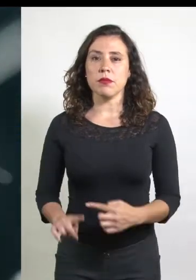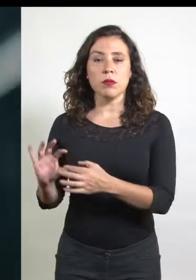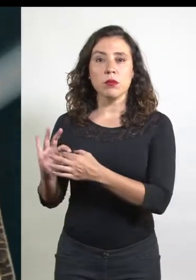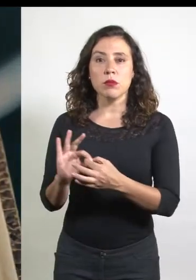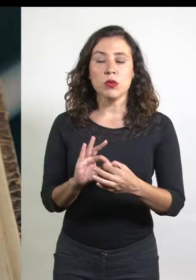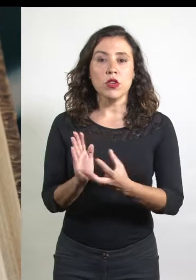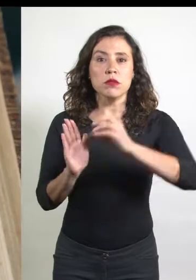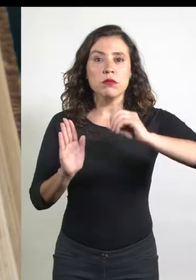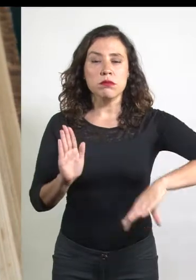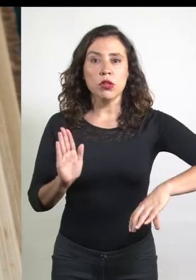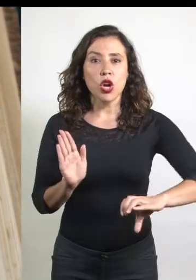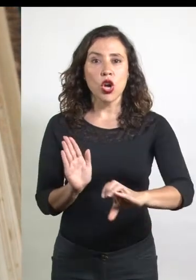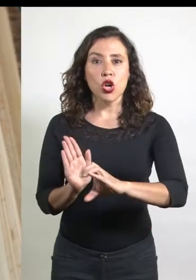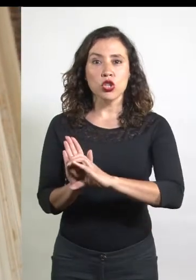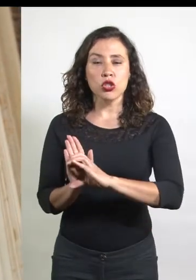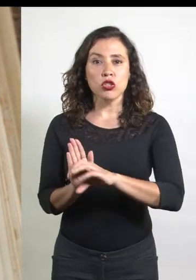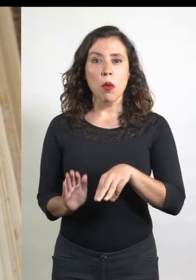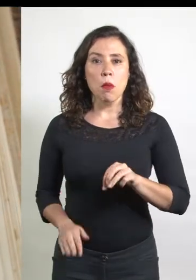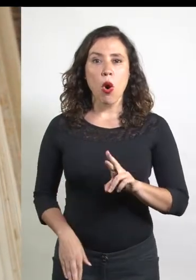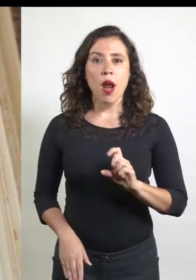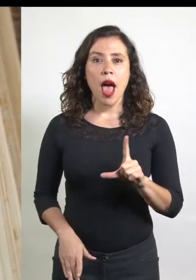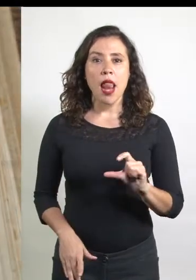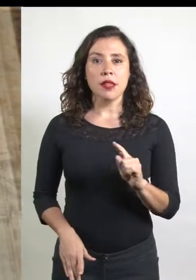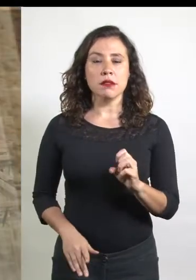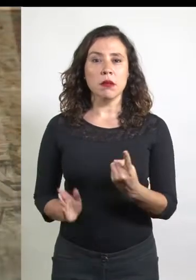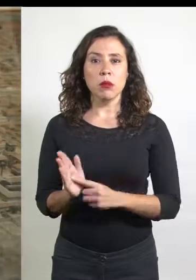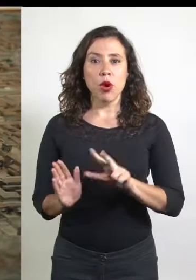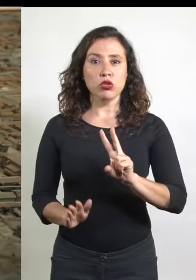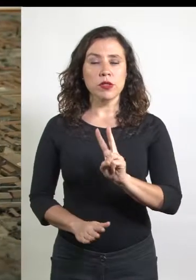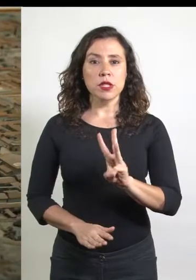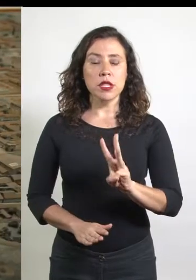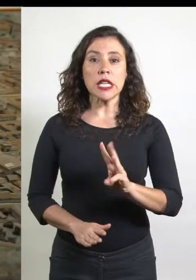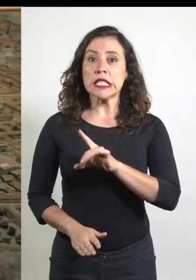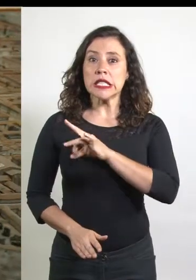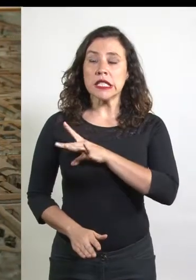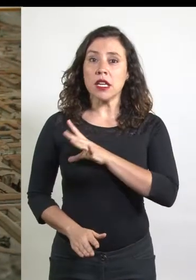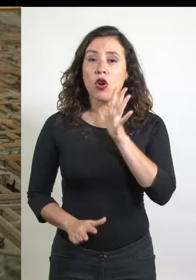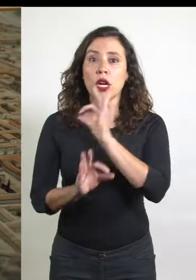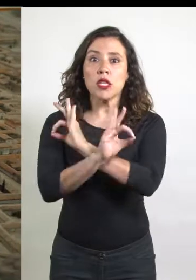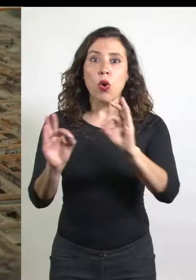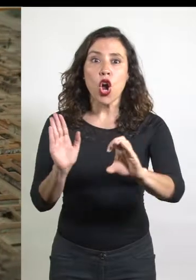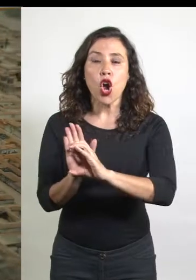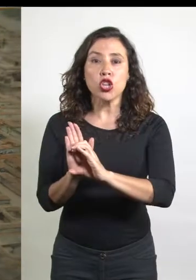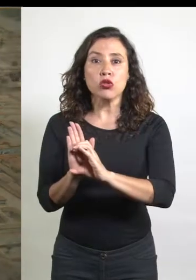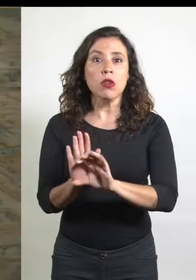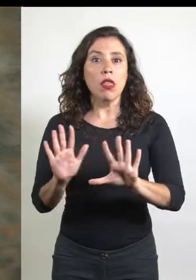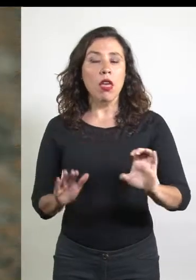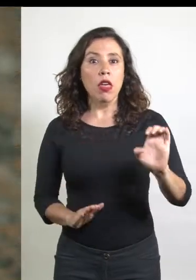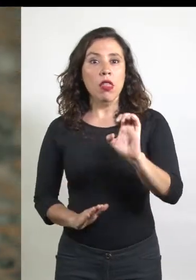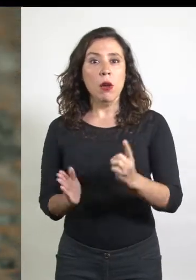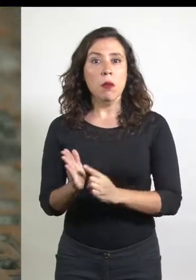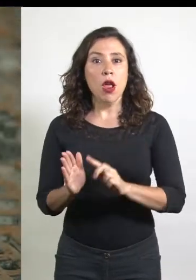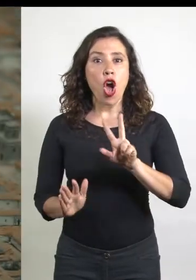A raíz de la derogación de la Constitución Moralista de 1823, Chile vivió sin constitución entre el 10